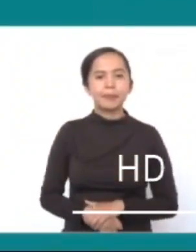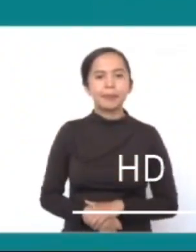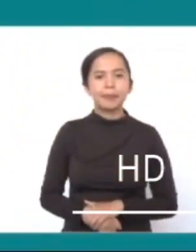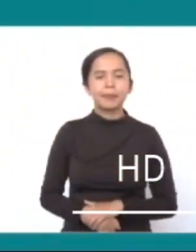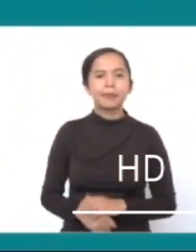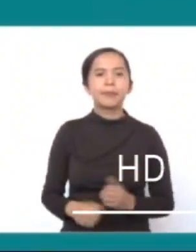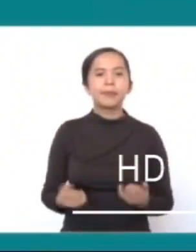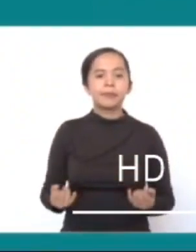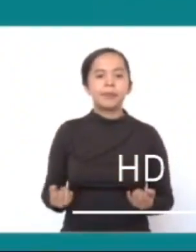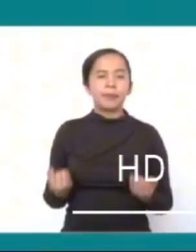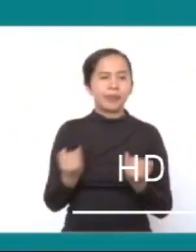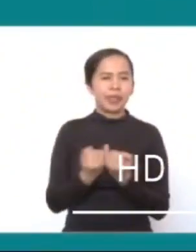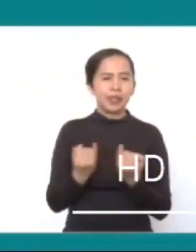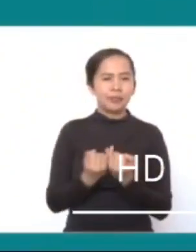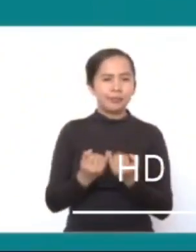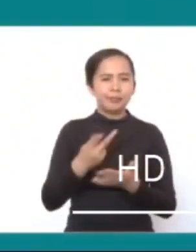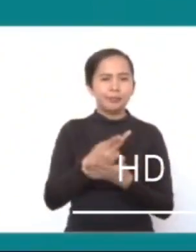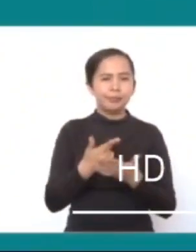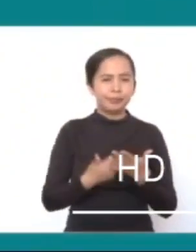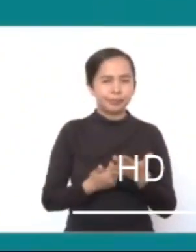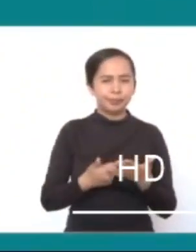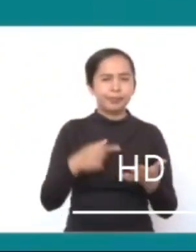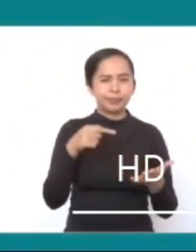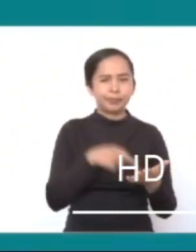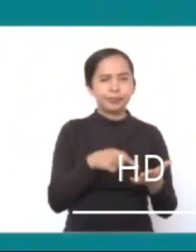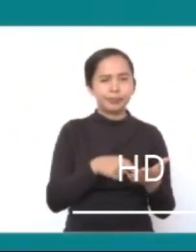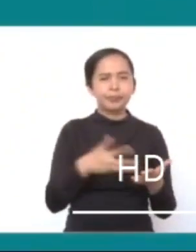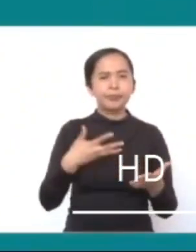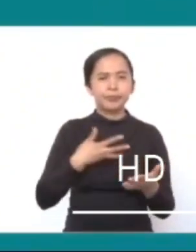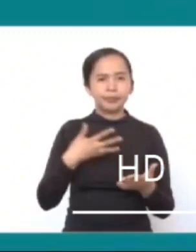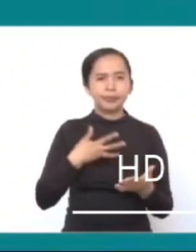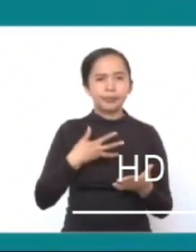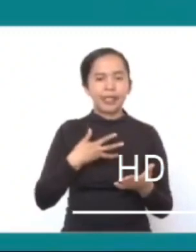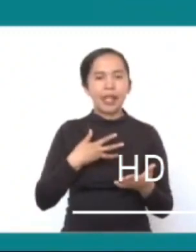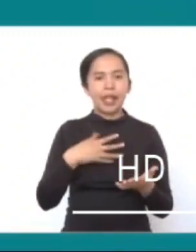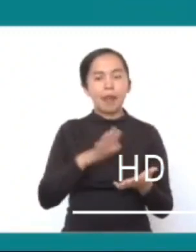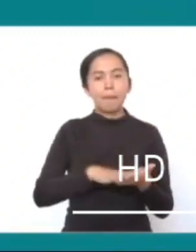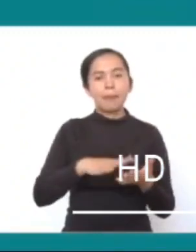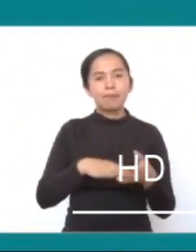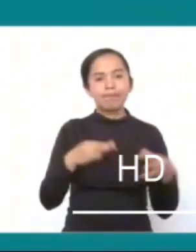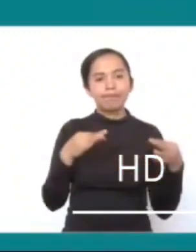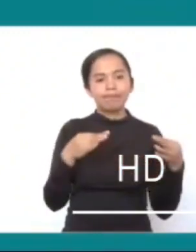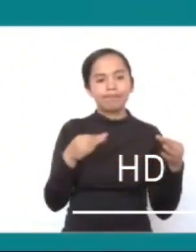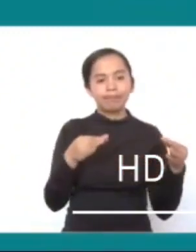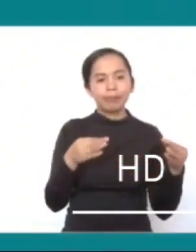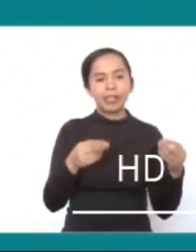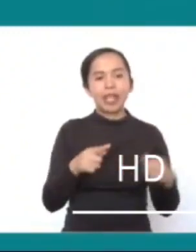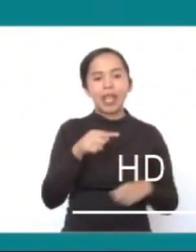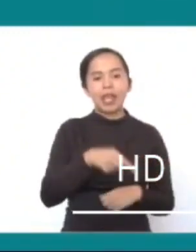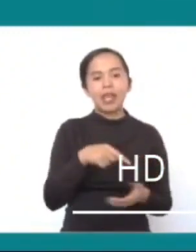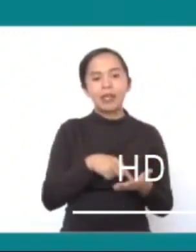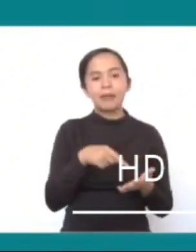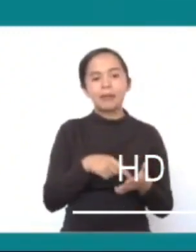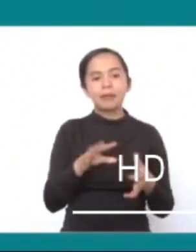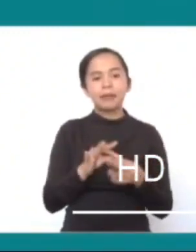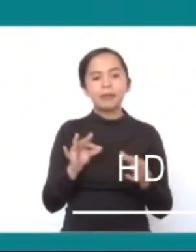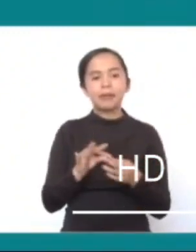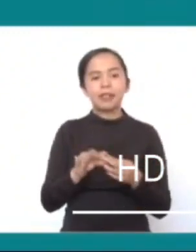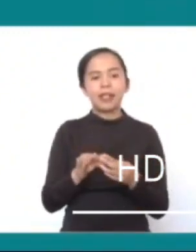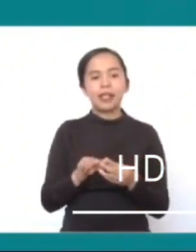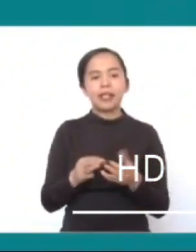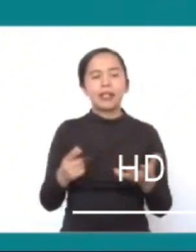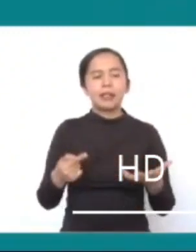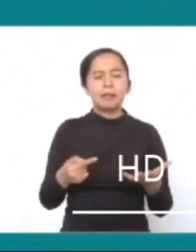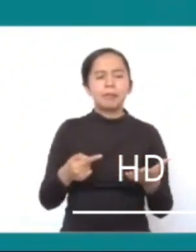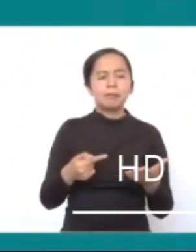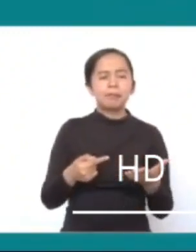También dentro de nuestro programa editorial se incorporó el documento denominado Manual del Poder Judicial de la